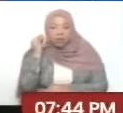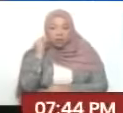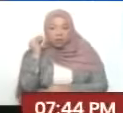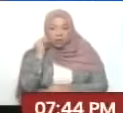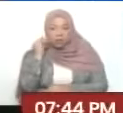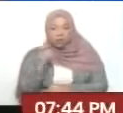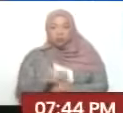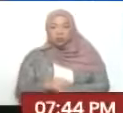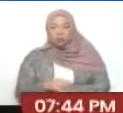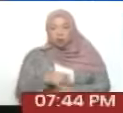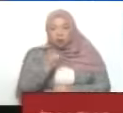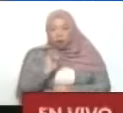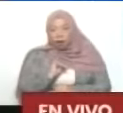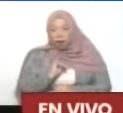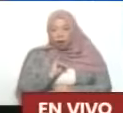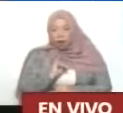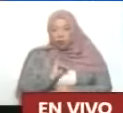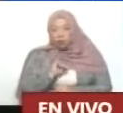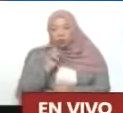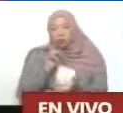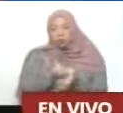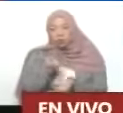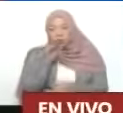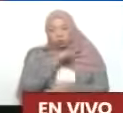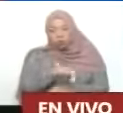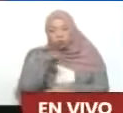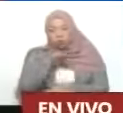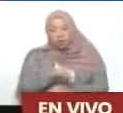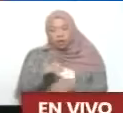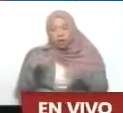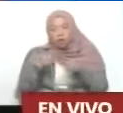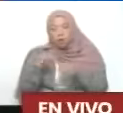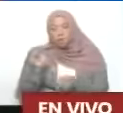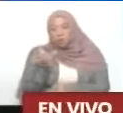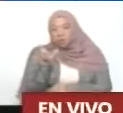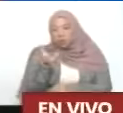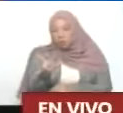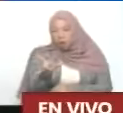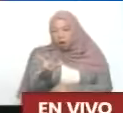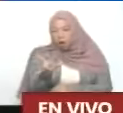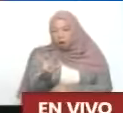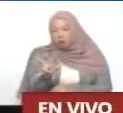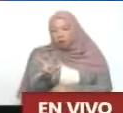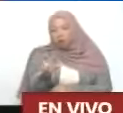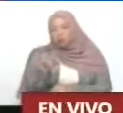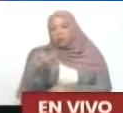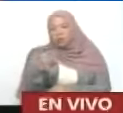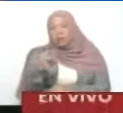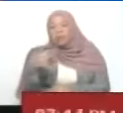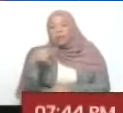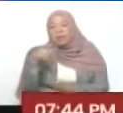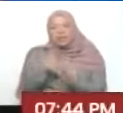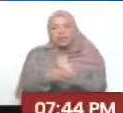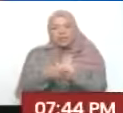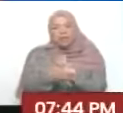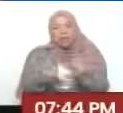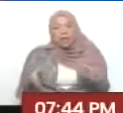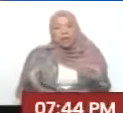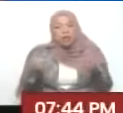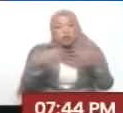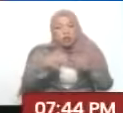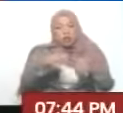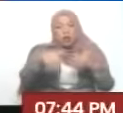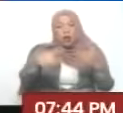que hemos tenido, Partido Socialista Unido de Venezuela, tenemos algo llamado el Gran Polo Patriótico, que agrupa